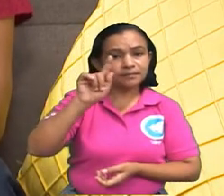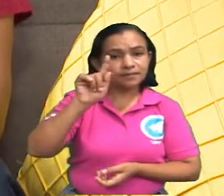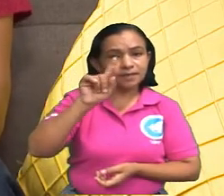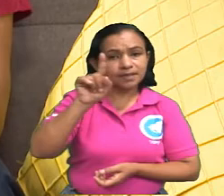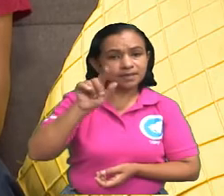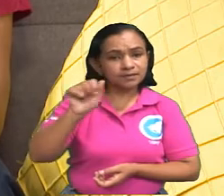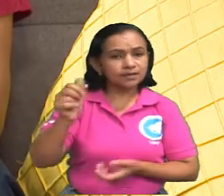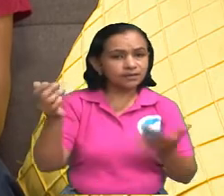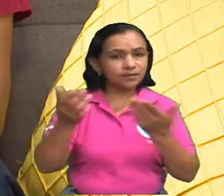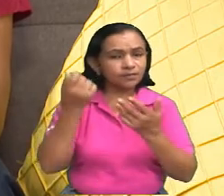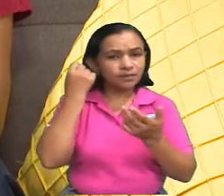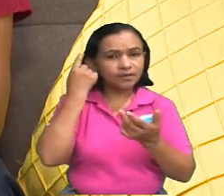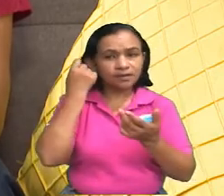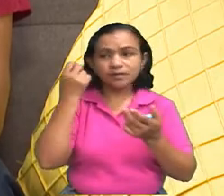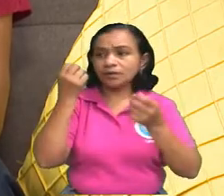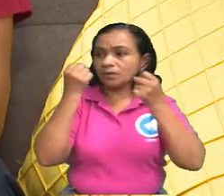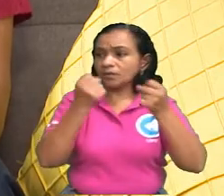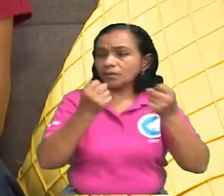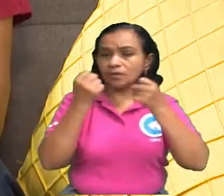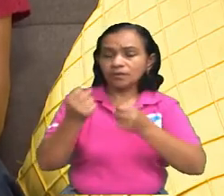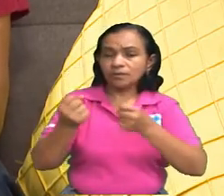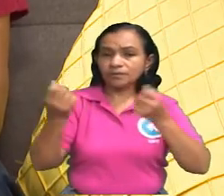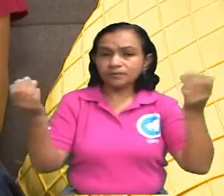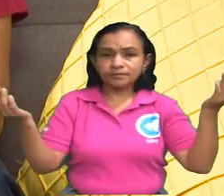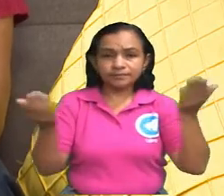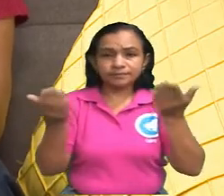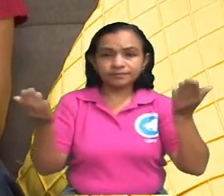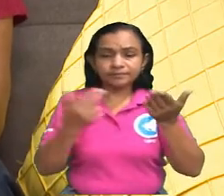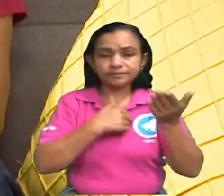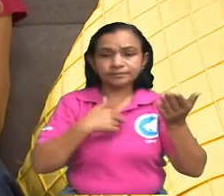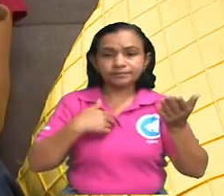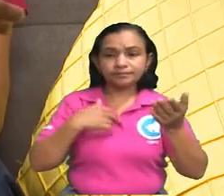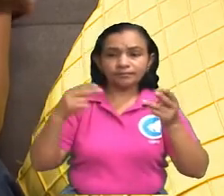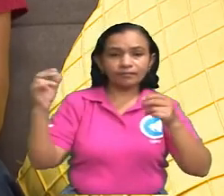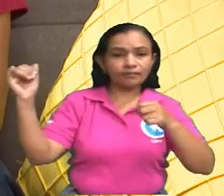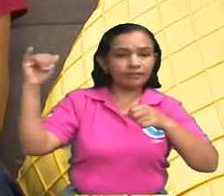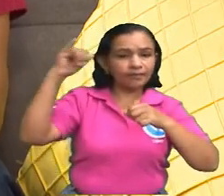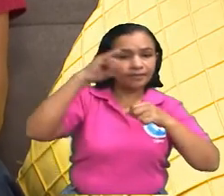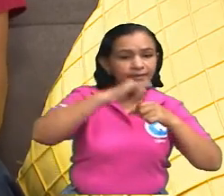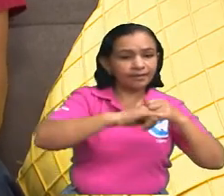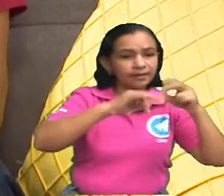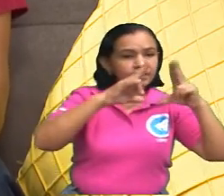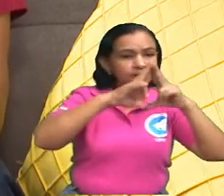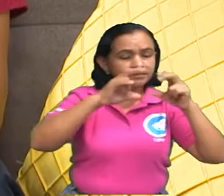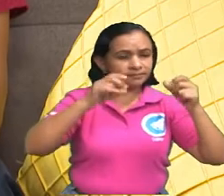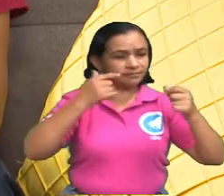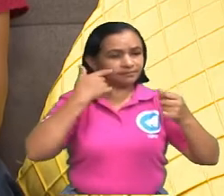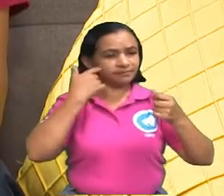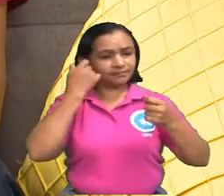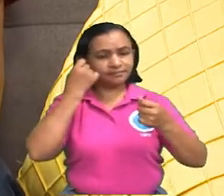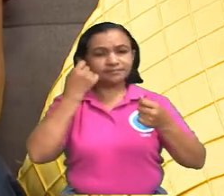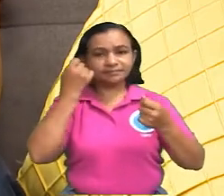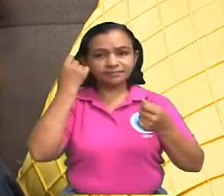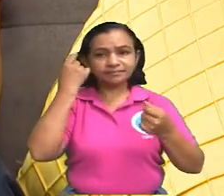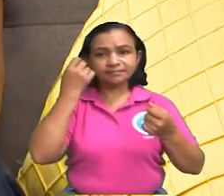pero también de dos revoluciones, y de un momento en el que viene a Nicaragua, se entiende, y hay una frase bastante